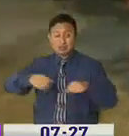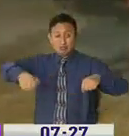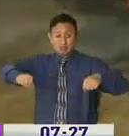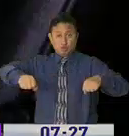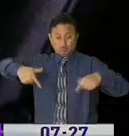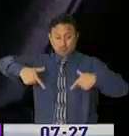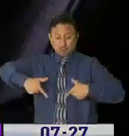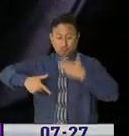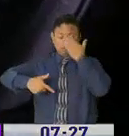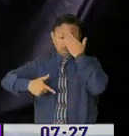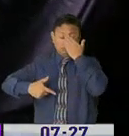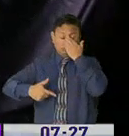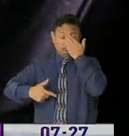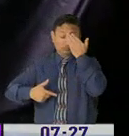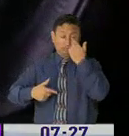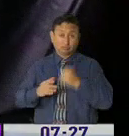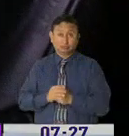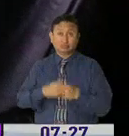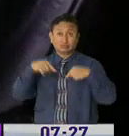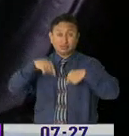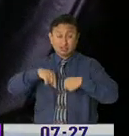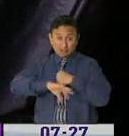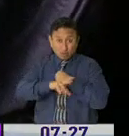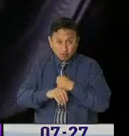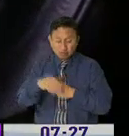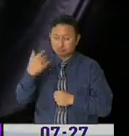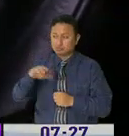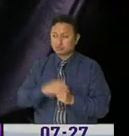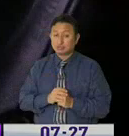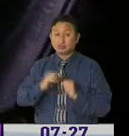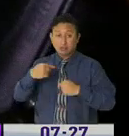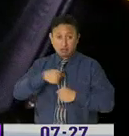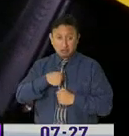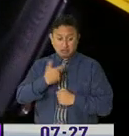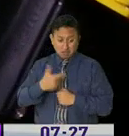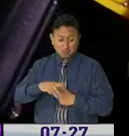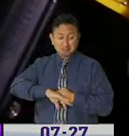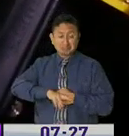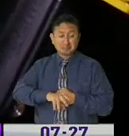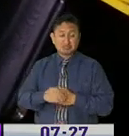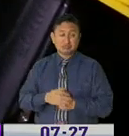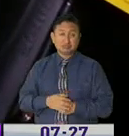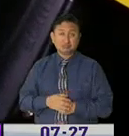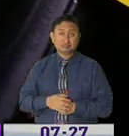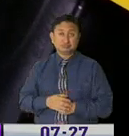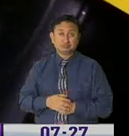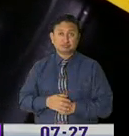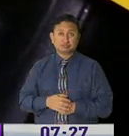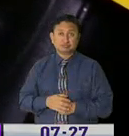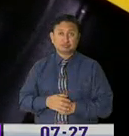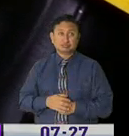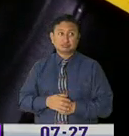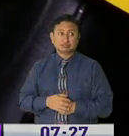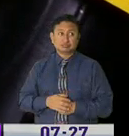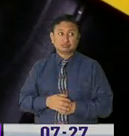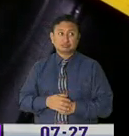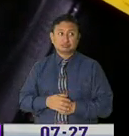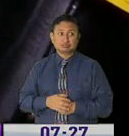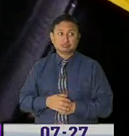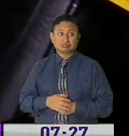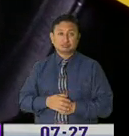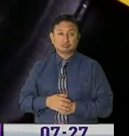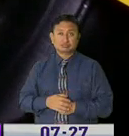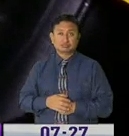roban. Aquí uno camina, a mí me robaron, en la persona a mí me robaron. Me robaron hace algún tiempo. Y me robaron